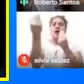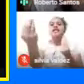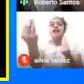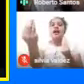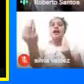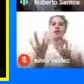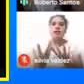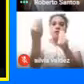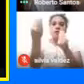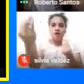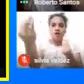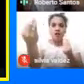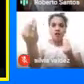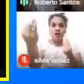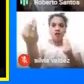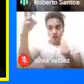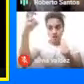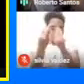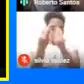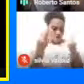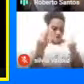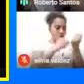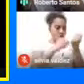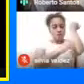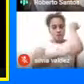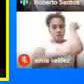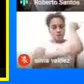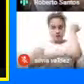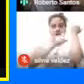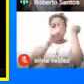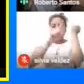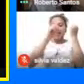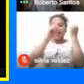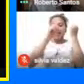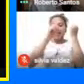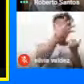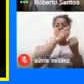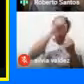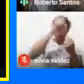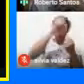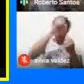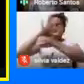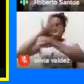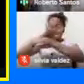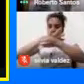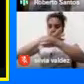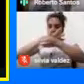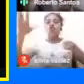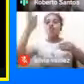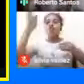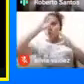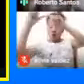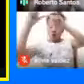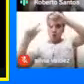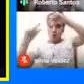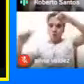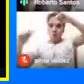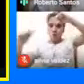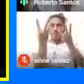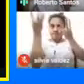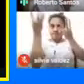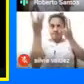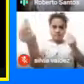Boyacá Es la zona del sol Y la zona de Cundinamarca Es la zona de la luna Es decir Que lo que el territorio